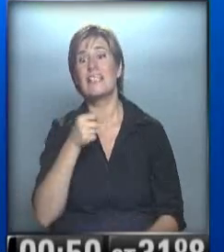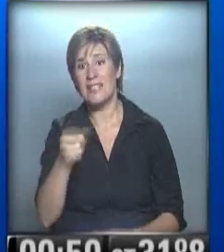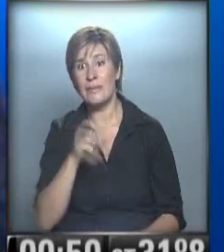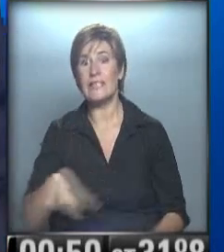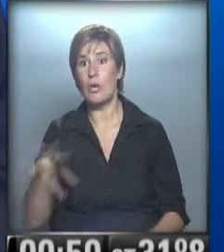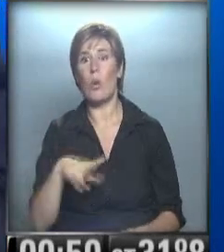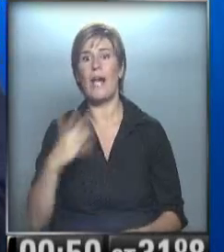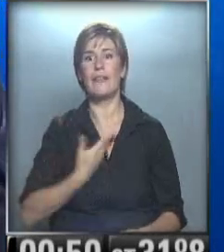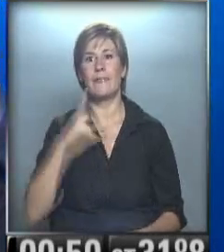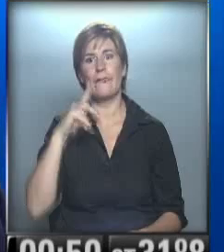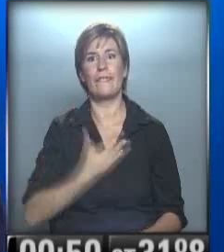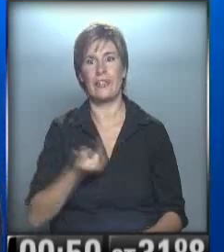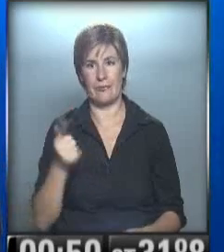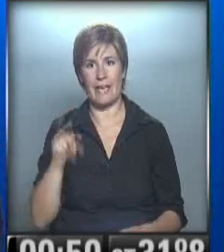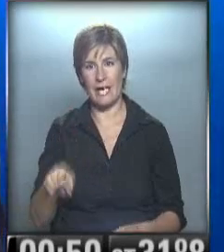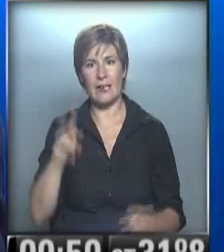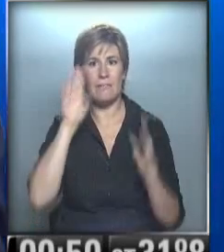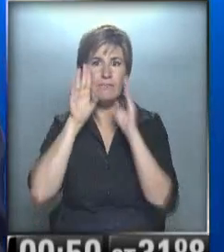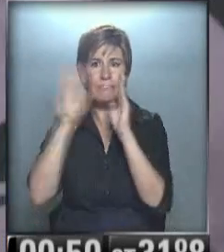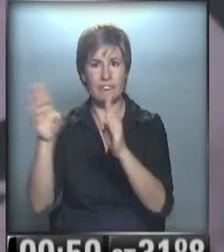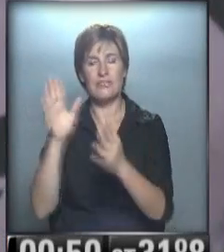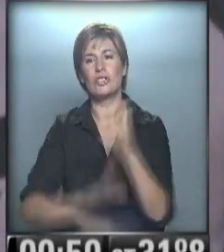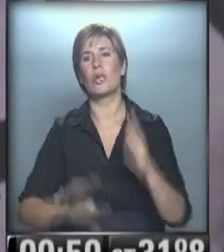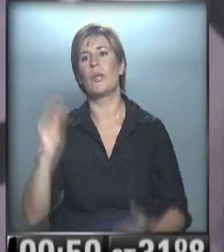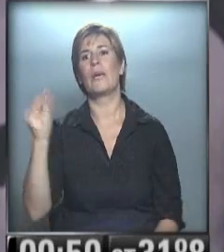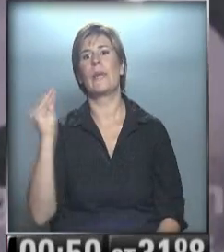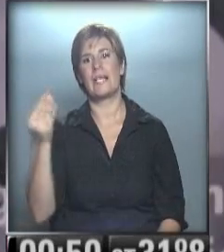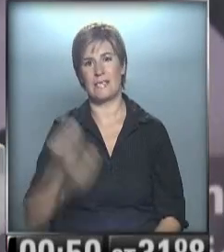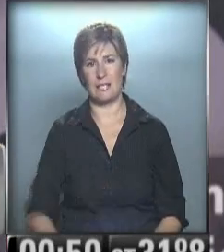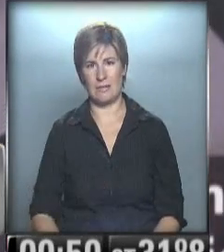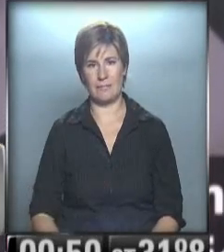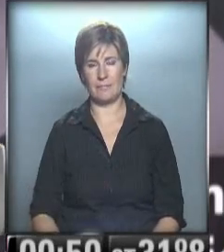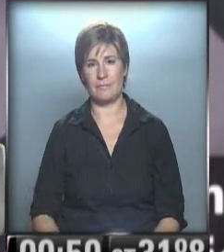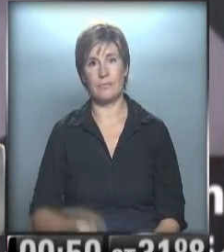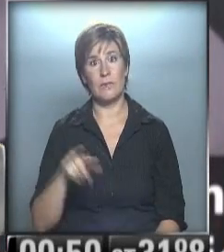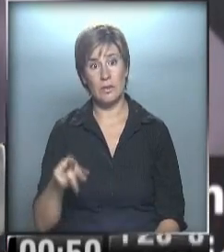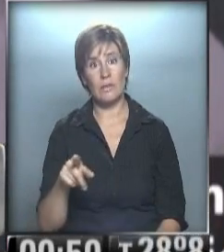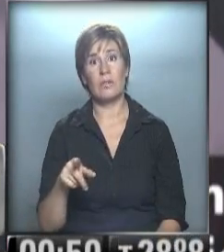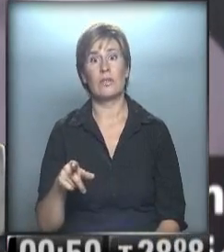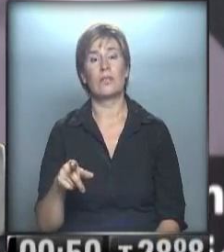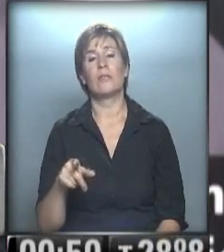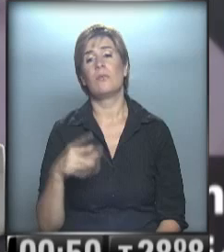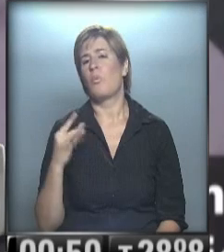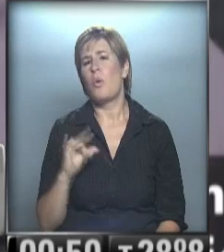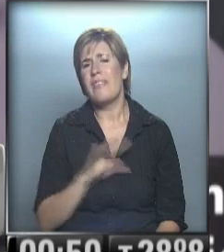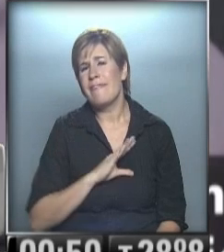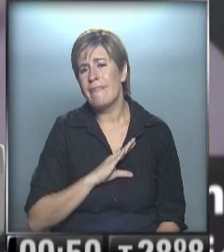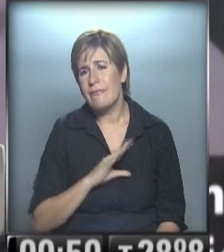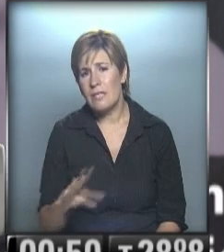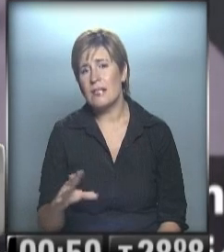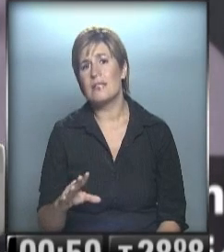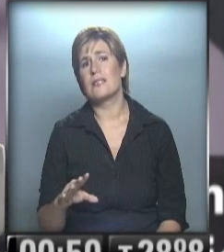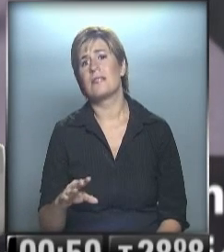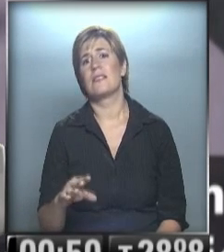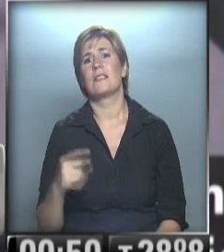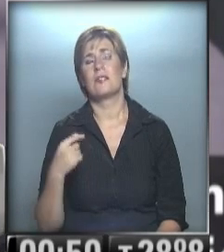mente ya está puesta en Brasil 2014. Y la verdad que fue duro, fue muy duro, pero bueno, el hecho de irme